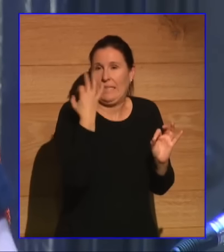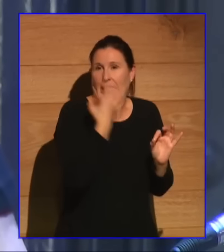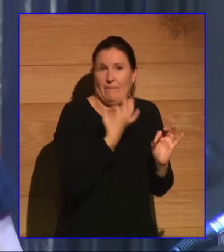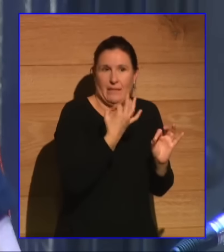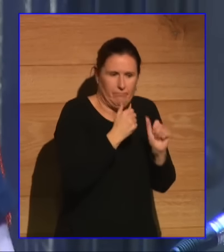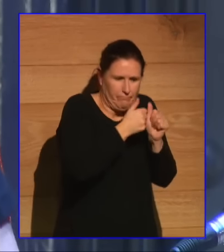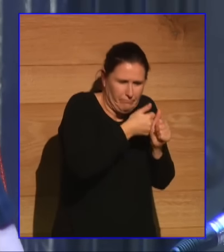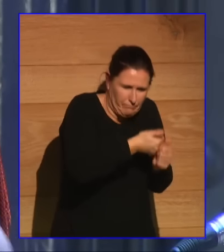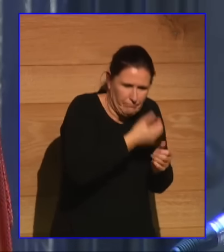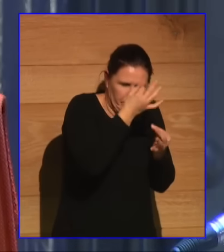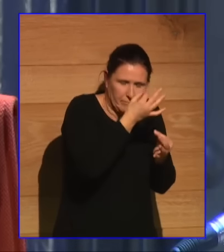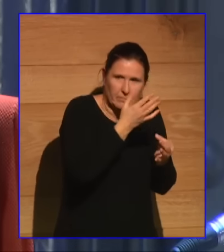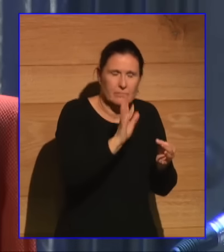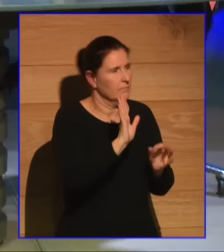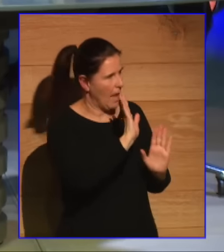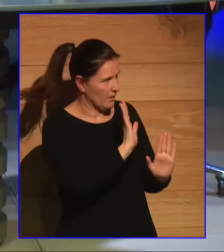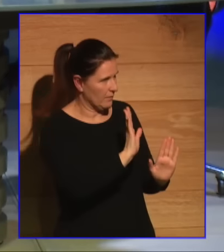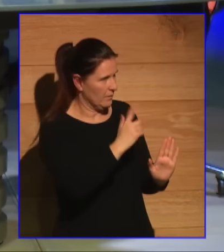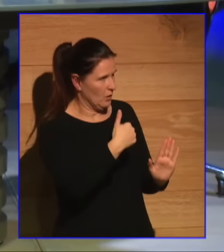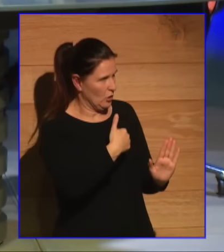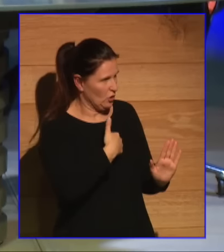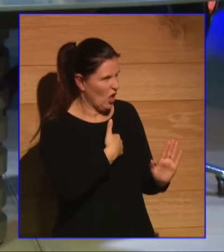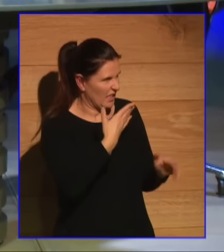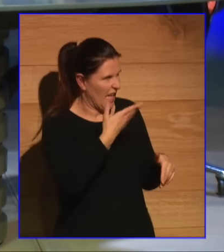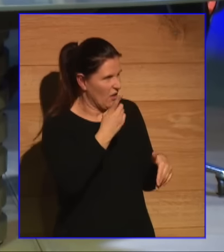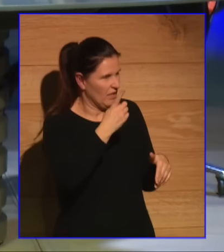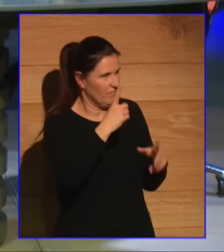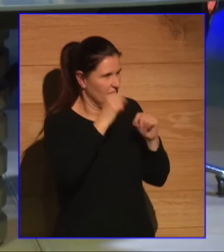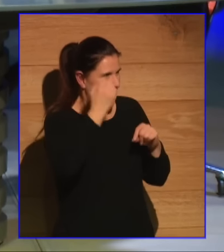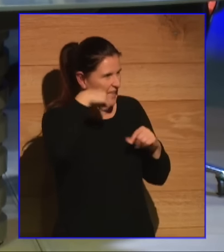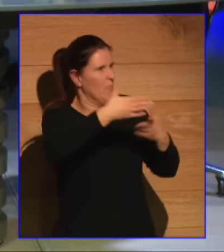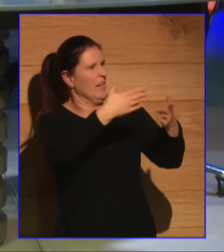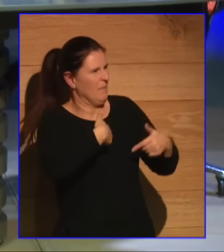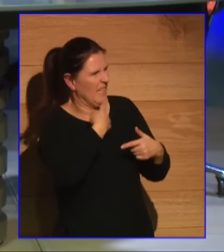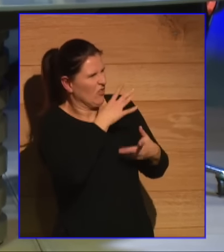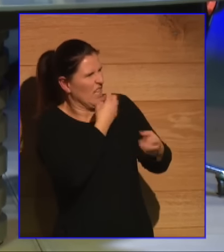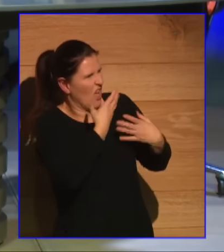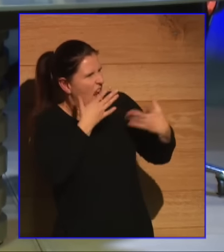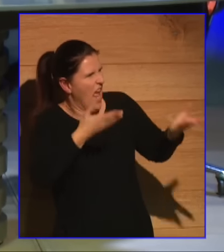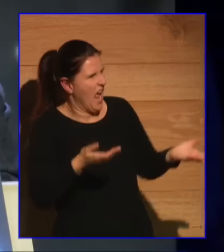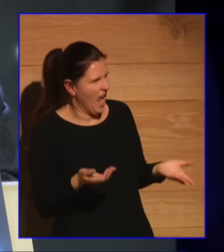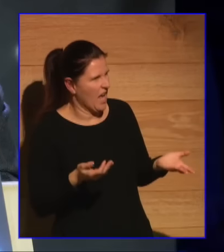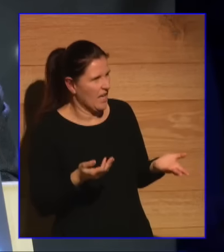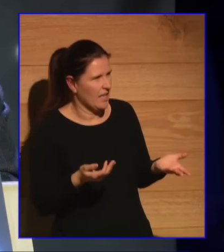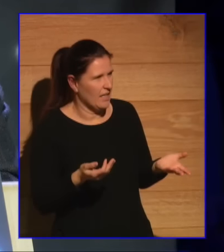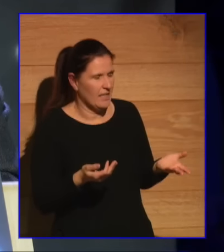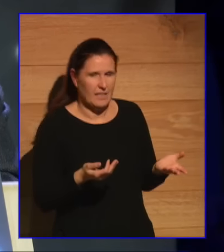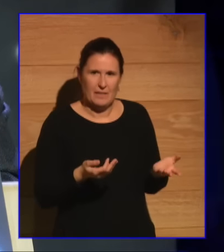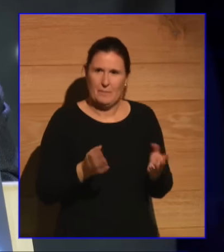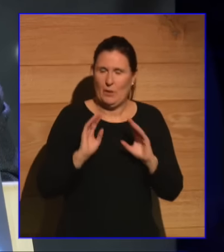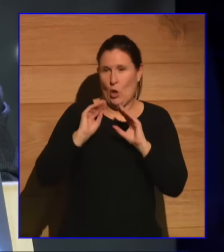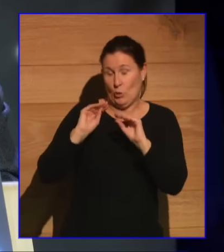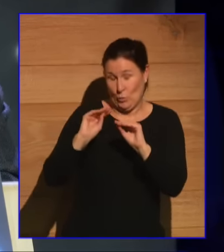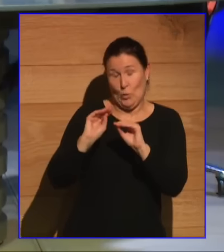Javi, pues, perdón, Juan. Vamos a ver, que yo estoy en otra puerca. ¿Qué me está contando este hombre? Pero lo tuyo es javierismo.